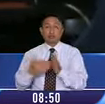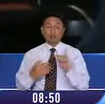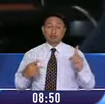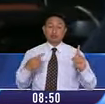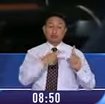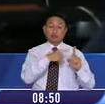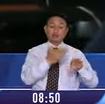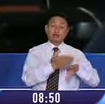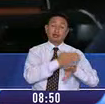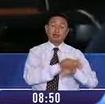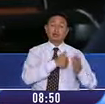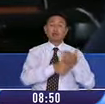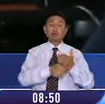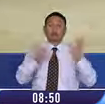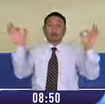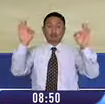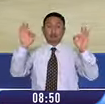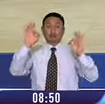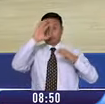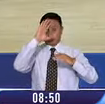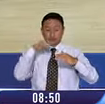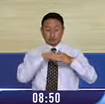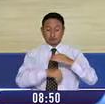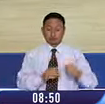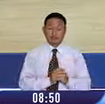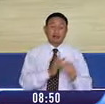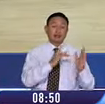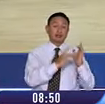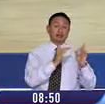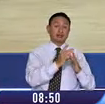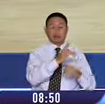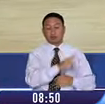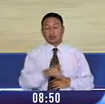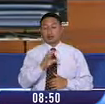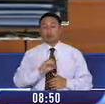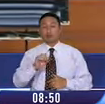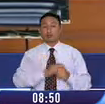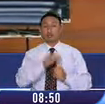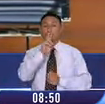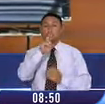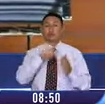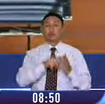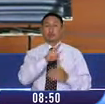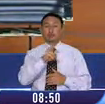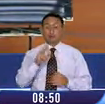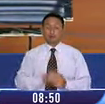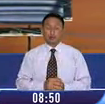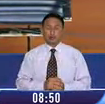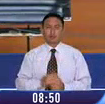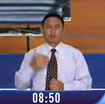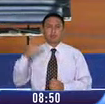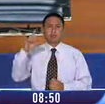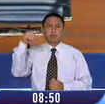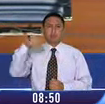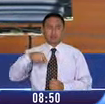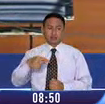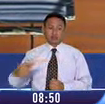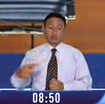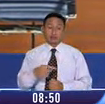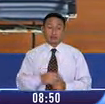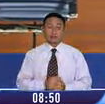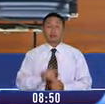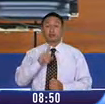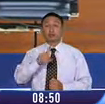como ministro de Energía y Minas de abril a octubre del 2022. Uno de los argumentos más fuertes sería el aparente cobro